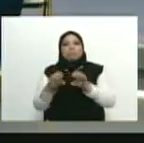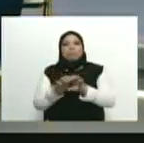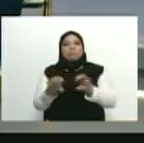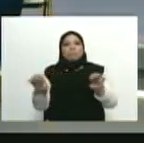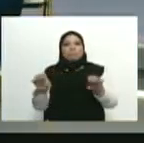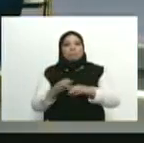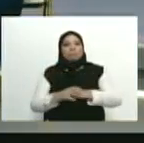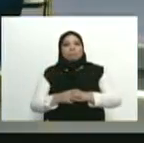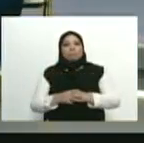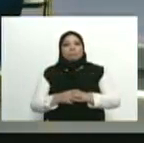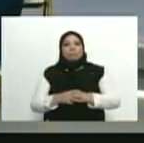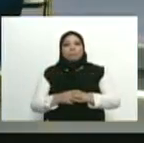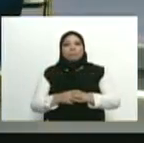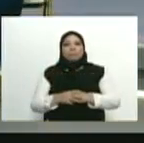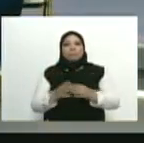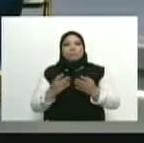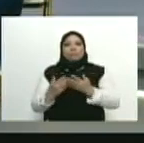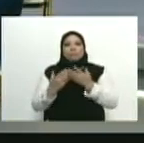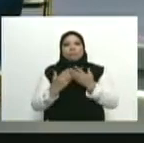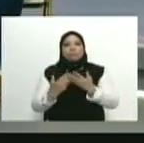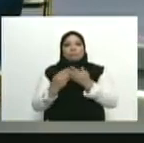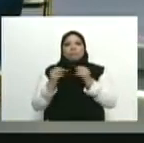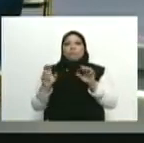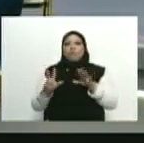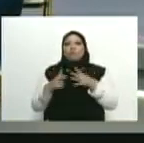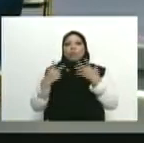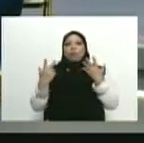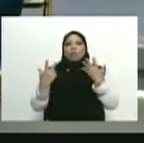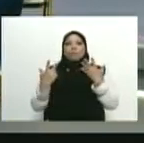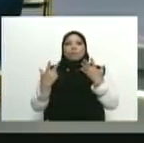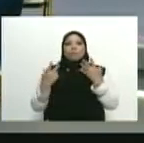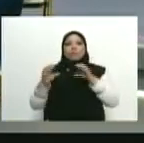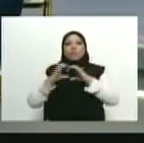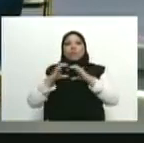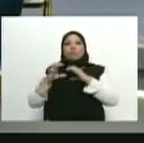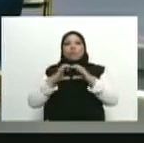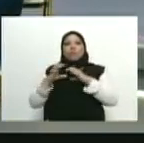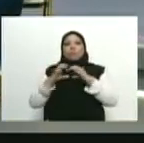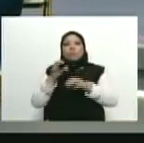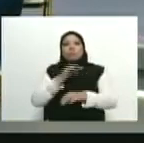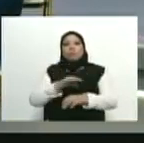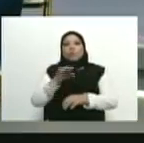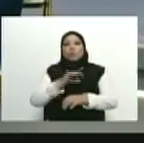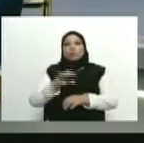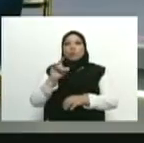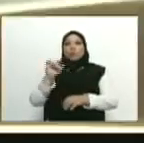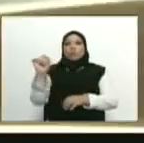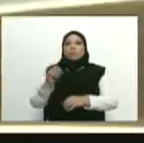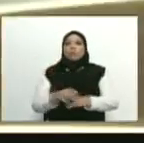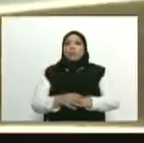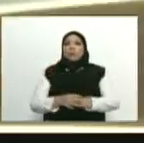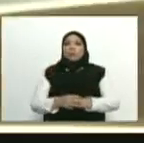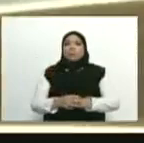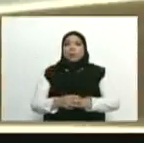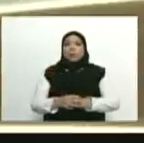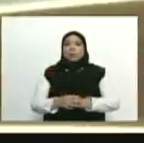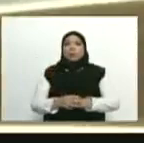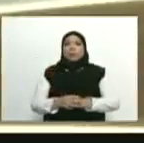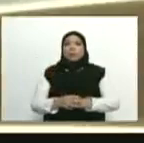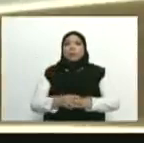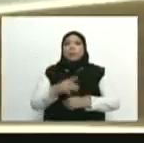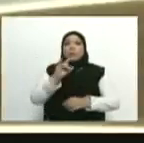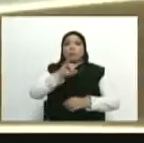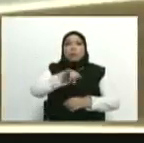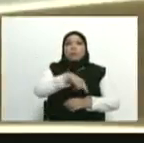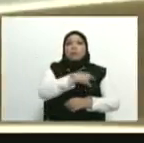Media. Estudia el octavo semestre de comunicación social, un estudiante